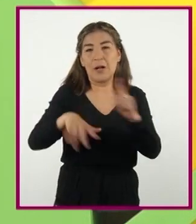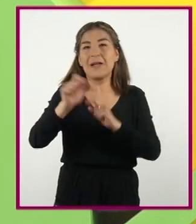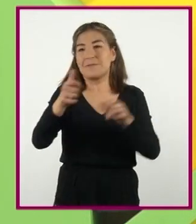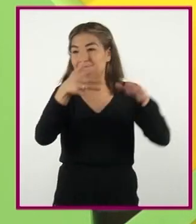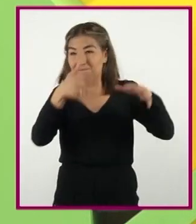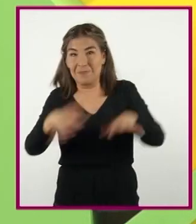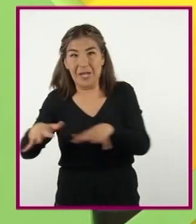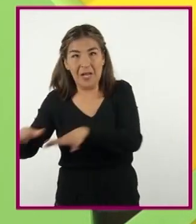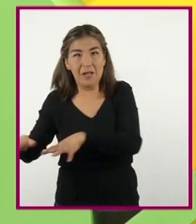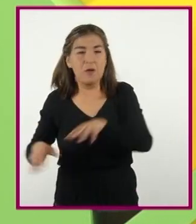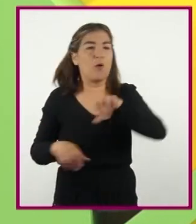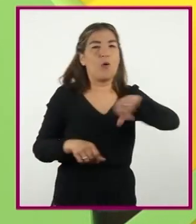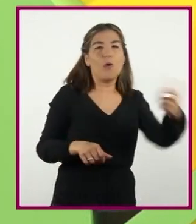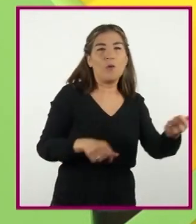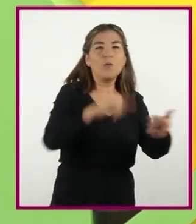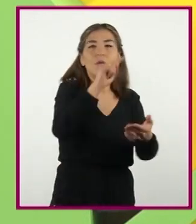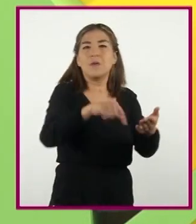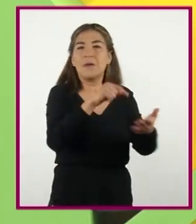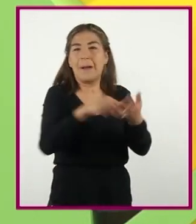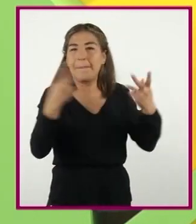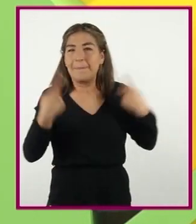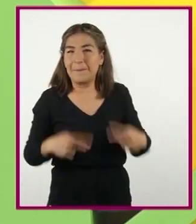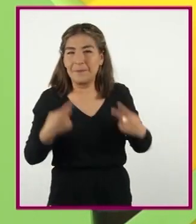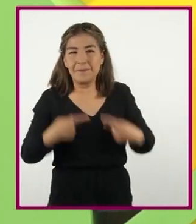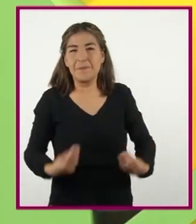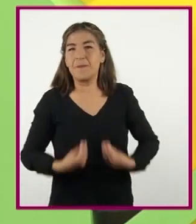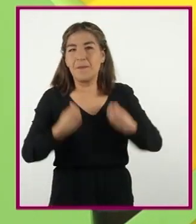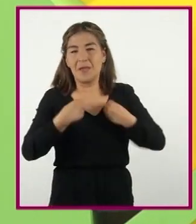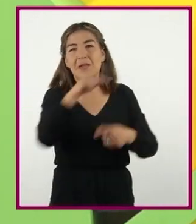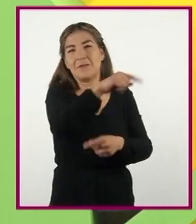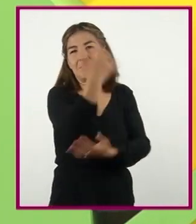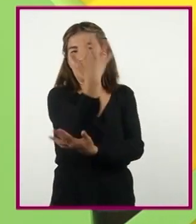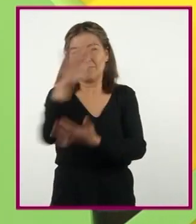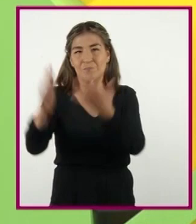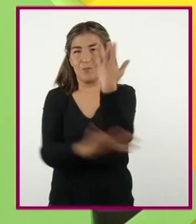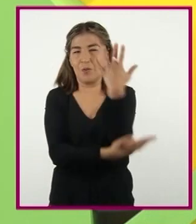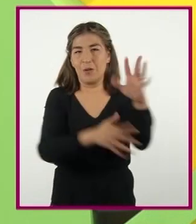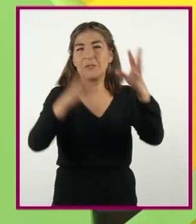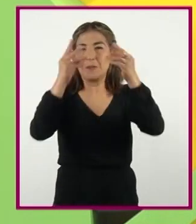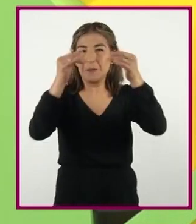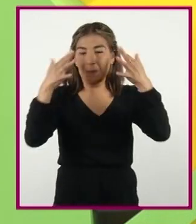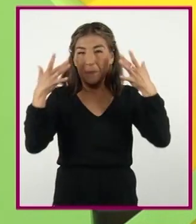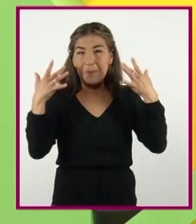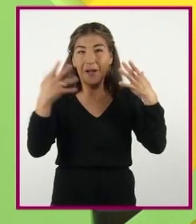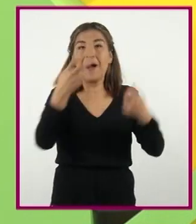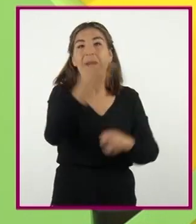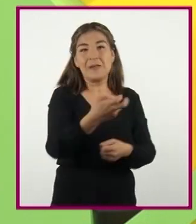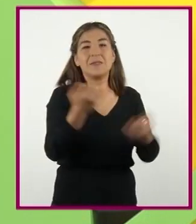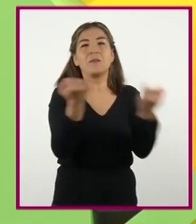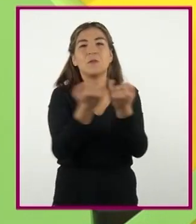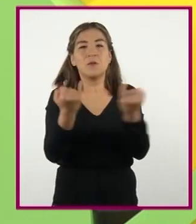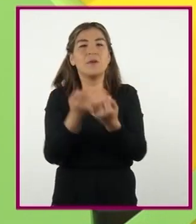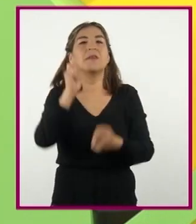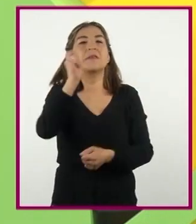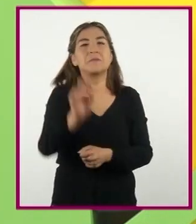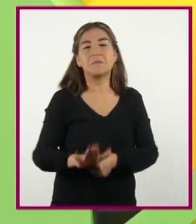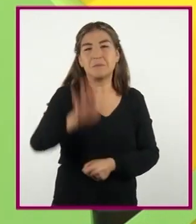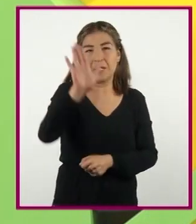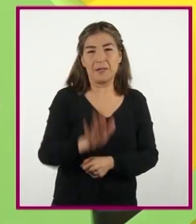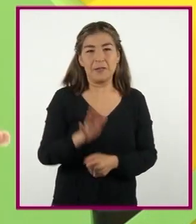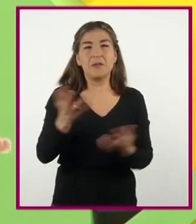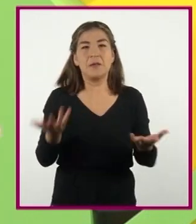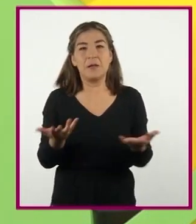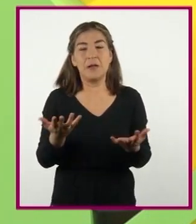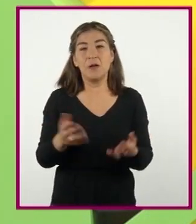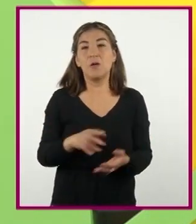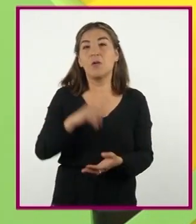las que llevan a cabo las y los habitantes de los bosques, pero sí muy semejantes, debido a que, ya sea